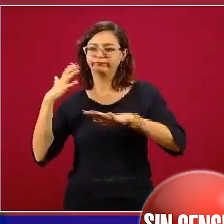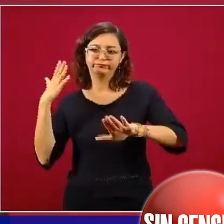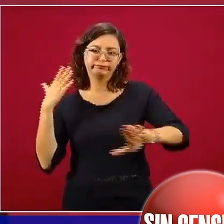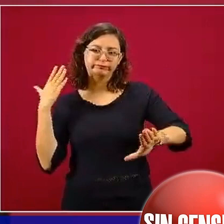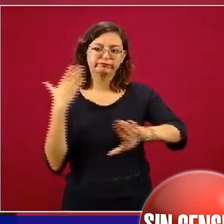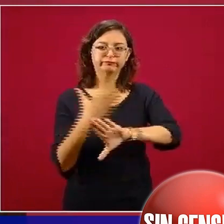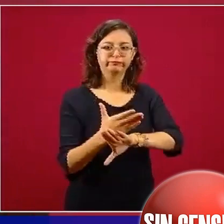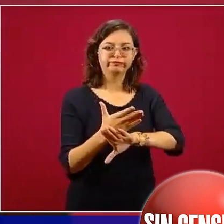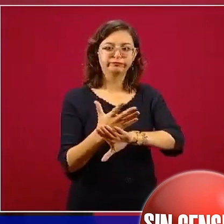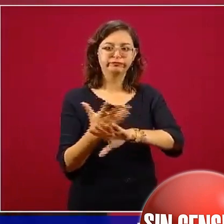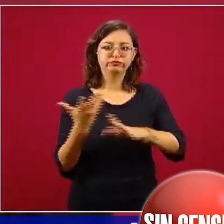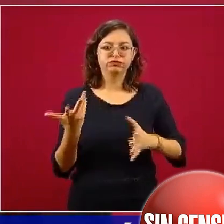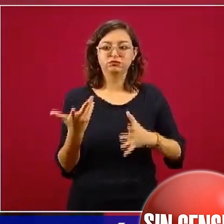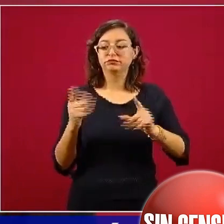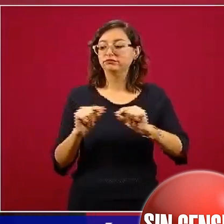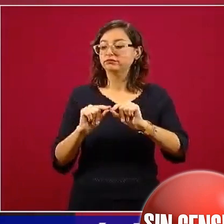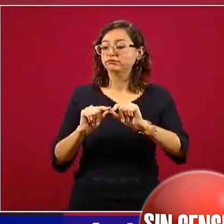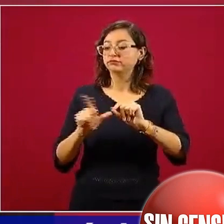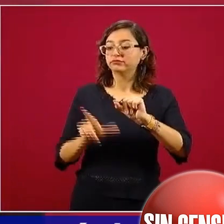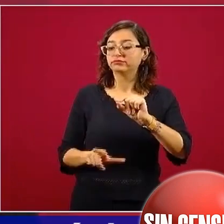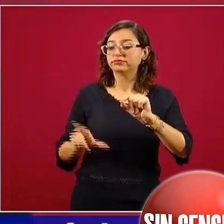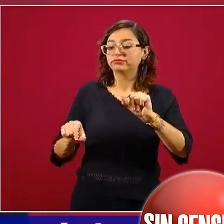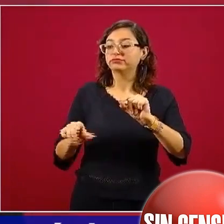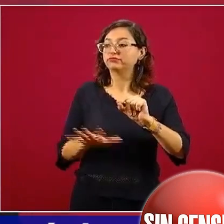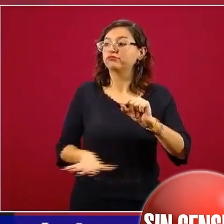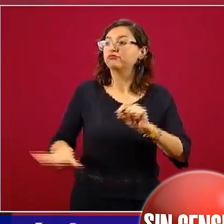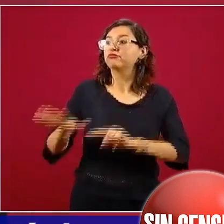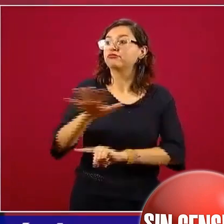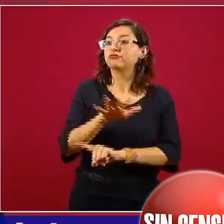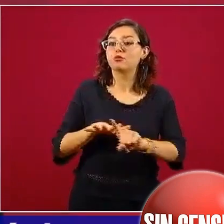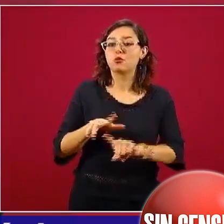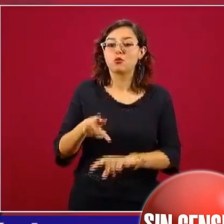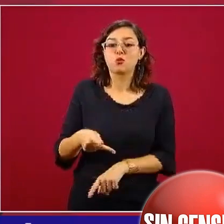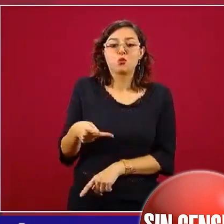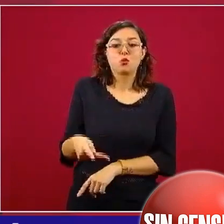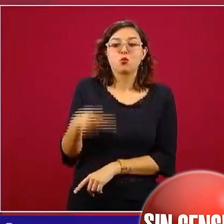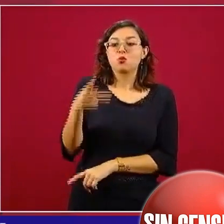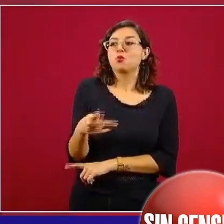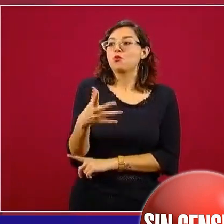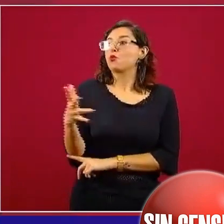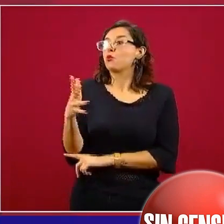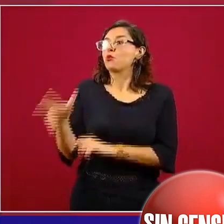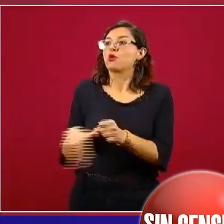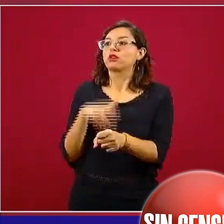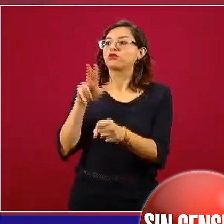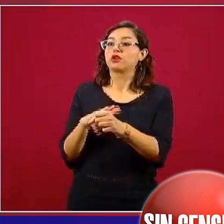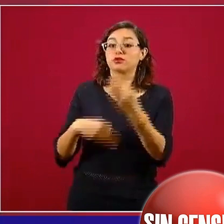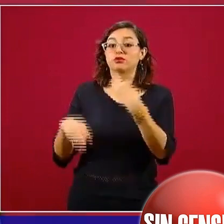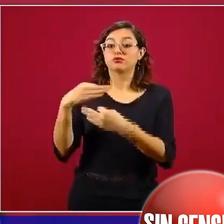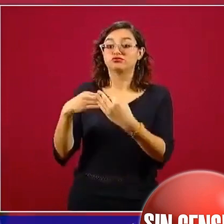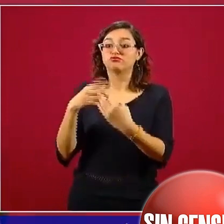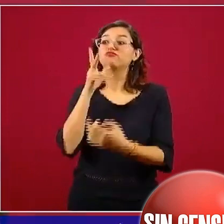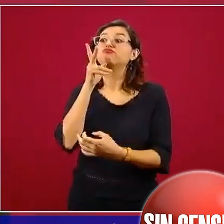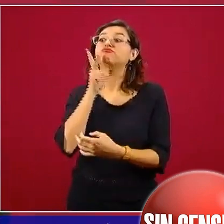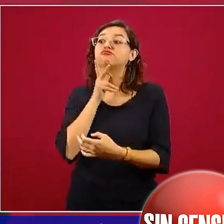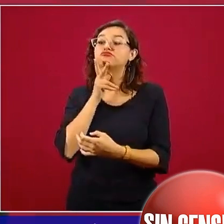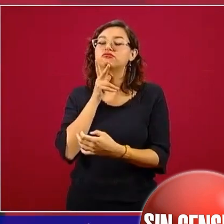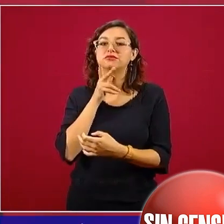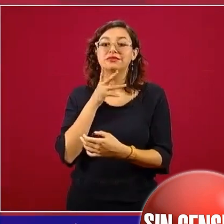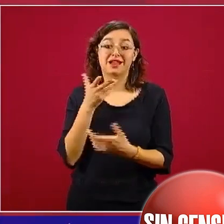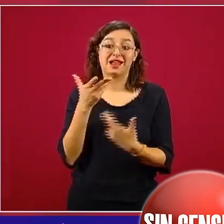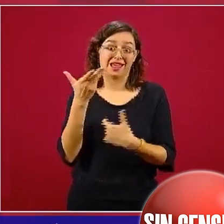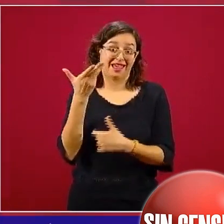de dominio de la nación sobre los bienes naturales y en particular sobre el petróleo. Las empresas